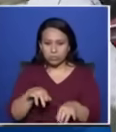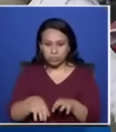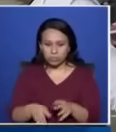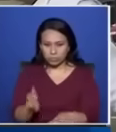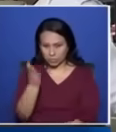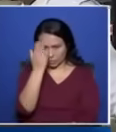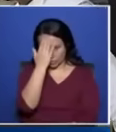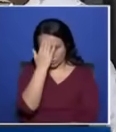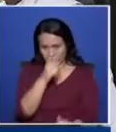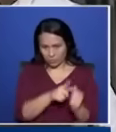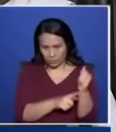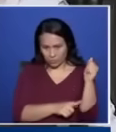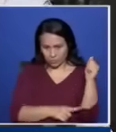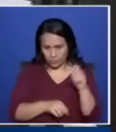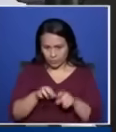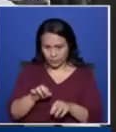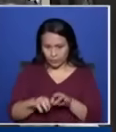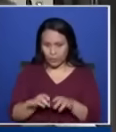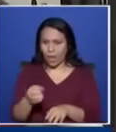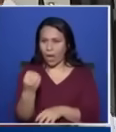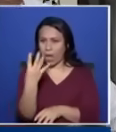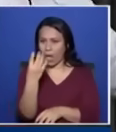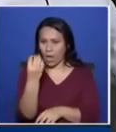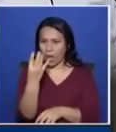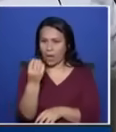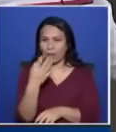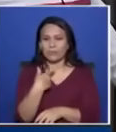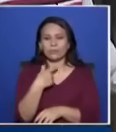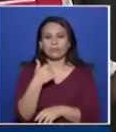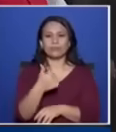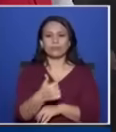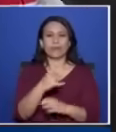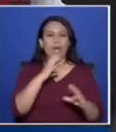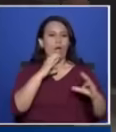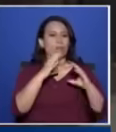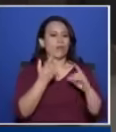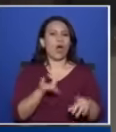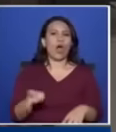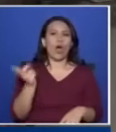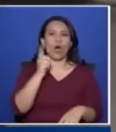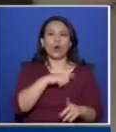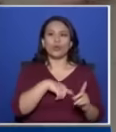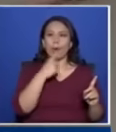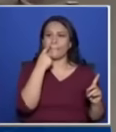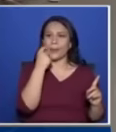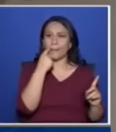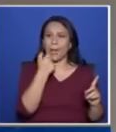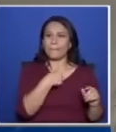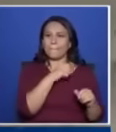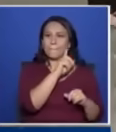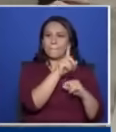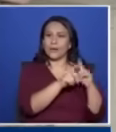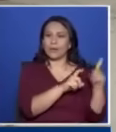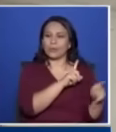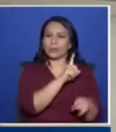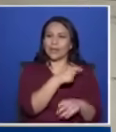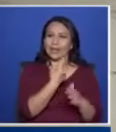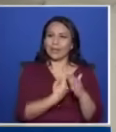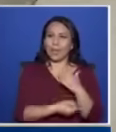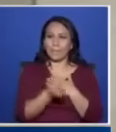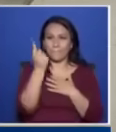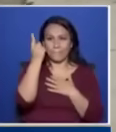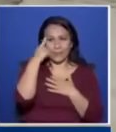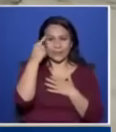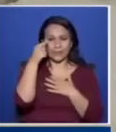quien dice, acostumbrándonos a esa plataforma. Ok, sí, conversamos con otro papito, vamos a consultarle también al respecto de